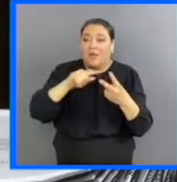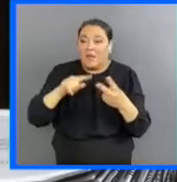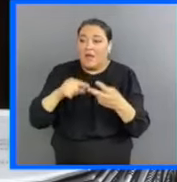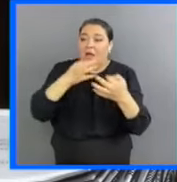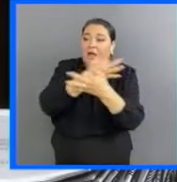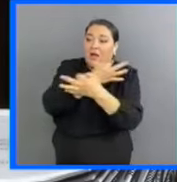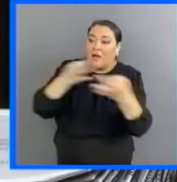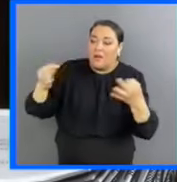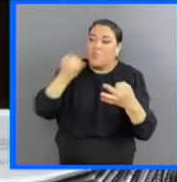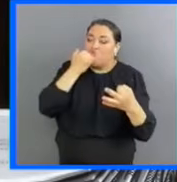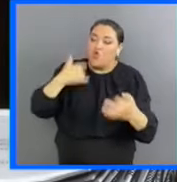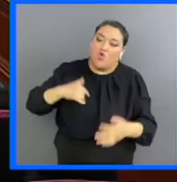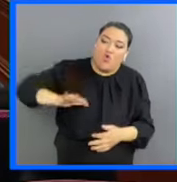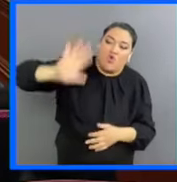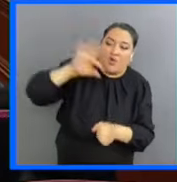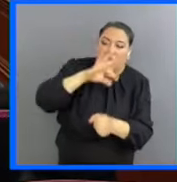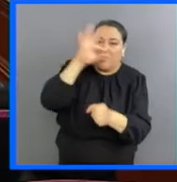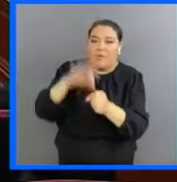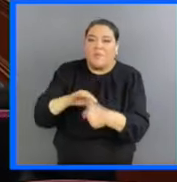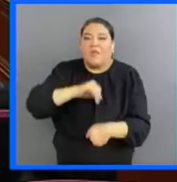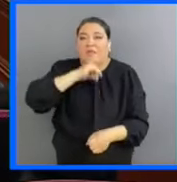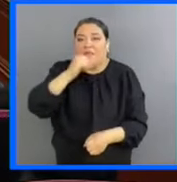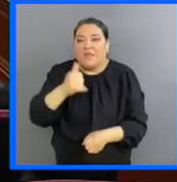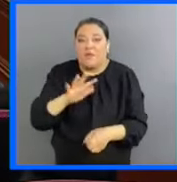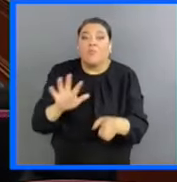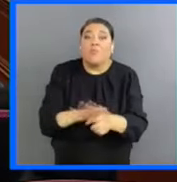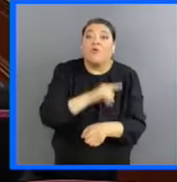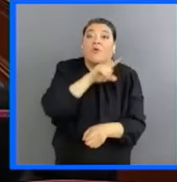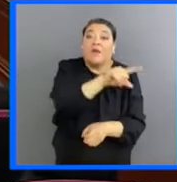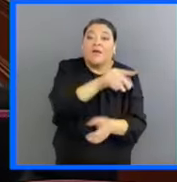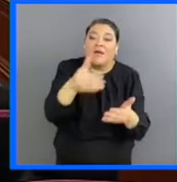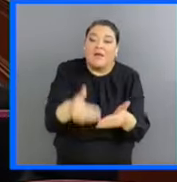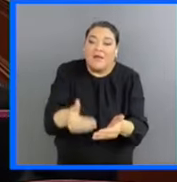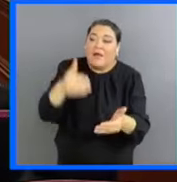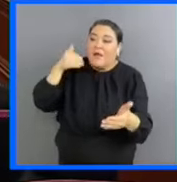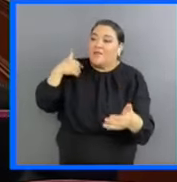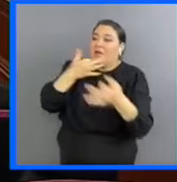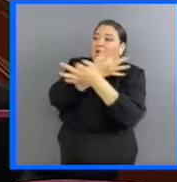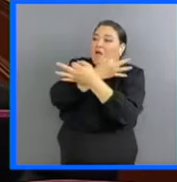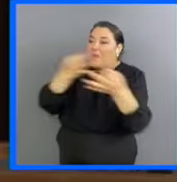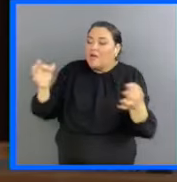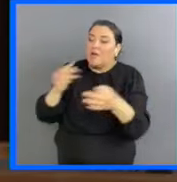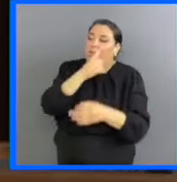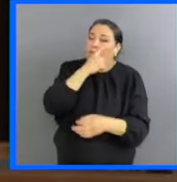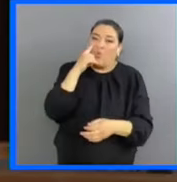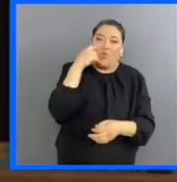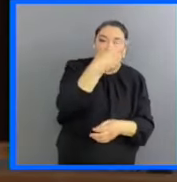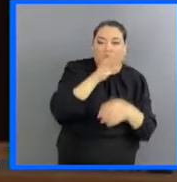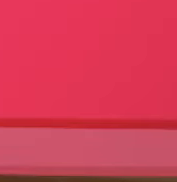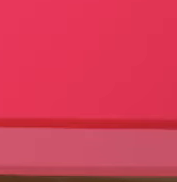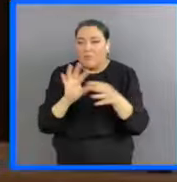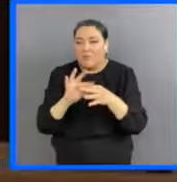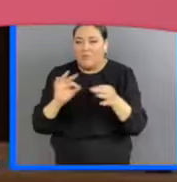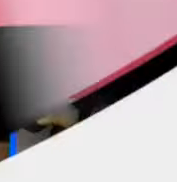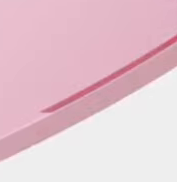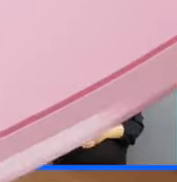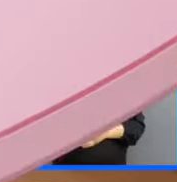votar en este asunto, ya que previamente realizaron manifestaciones subjetivas sobre el tema.